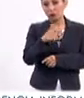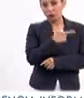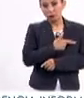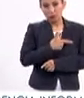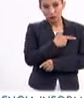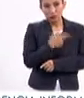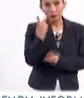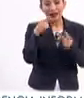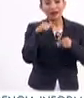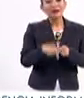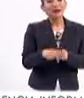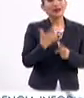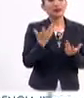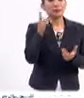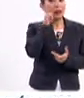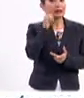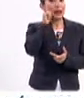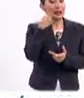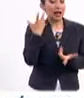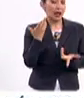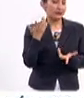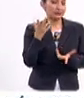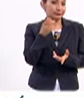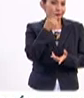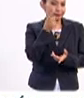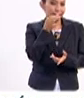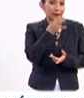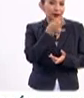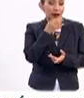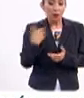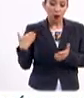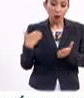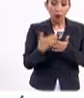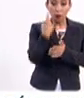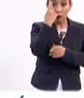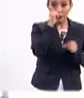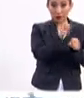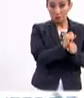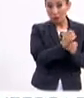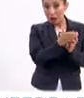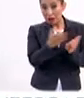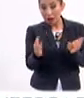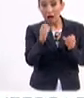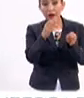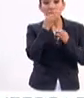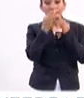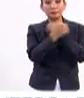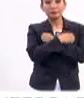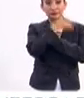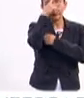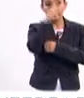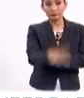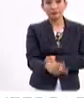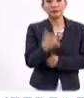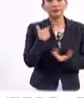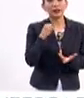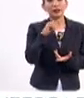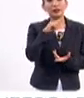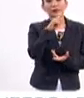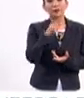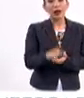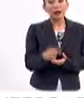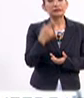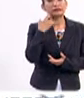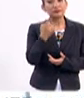tenerte en este contexto, aunque mañana se celebra, pero como ya lo estábamos diciendo durante la semana en la Agencia Informativa de Educación de México, en Interfaz